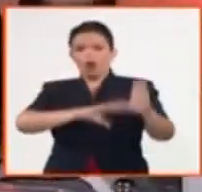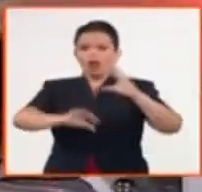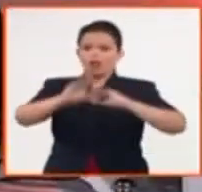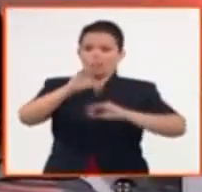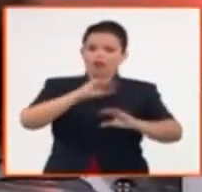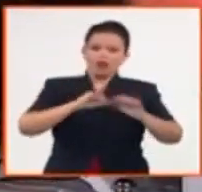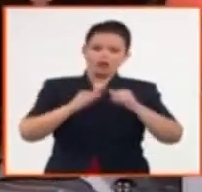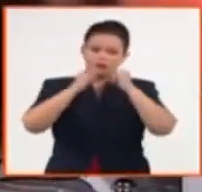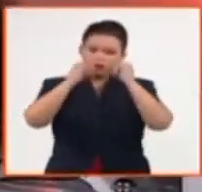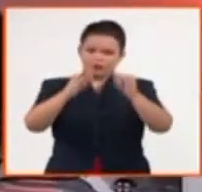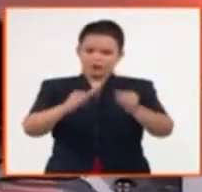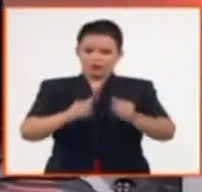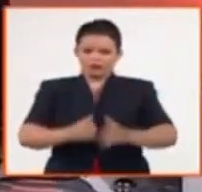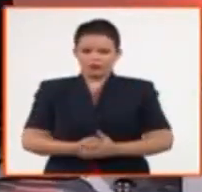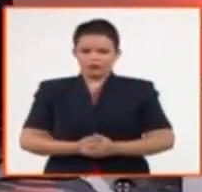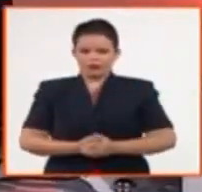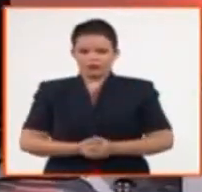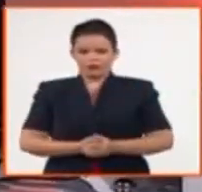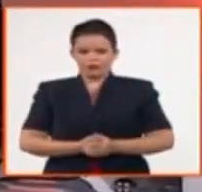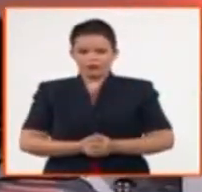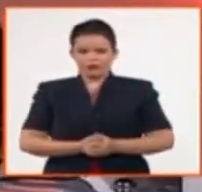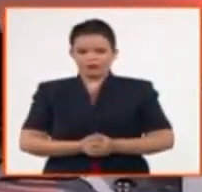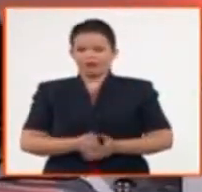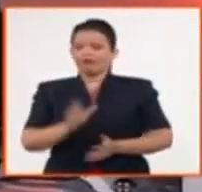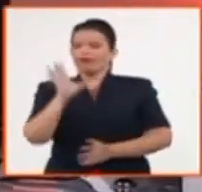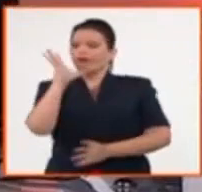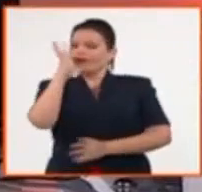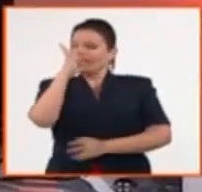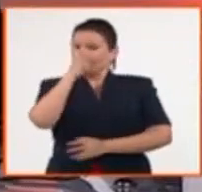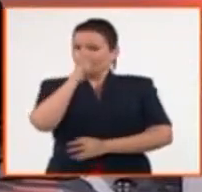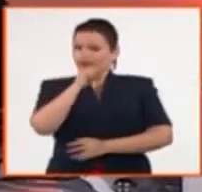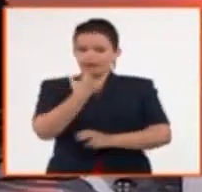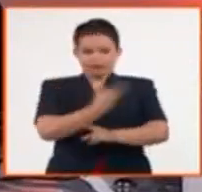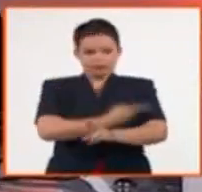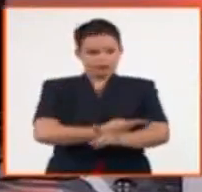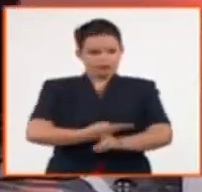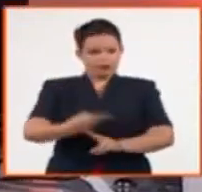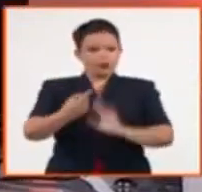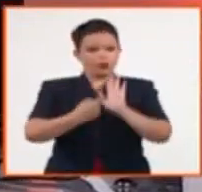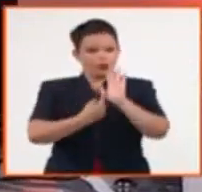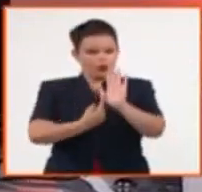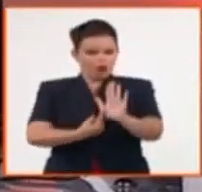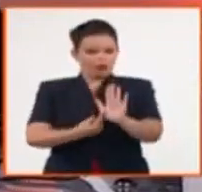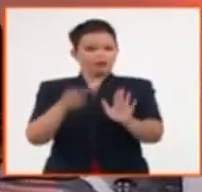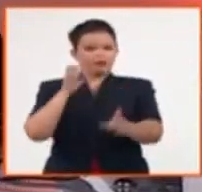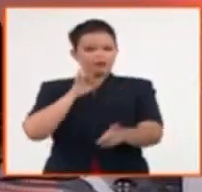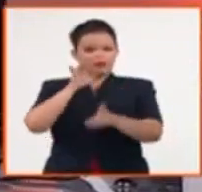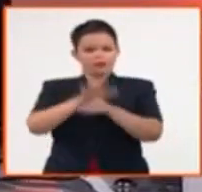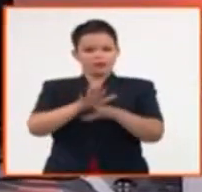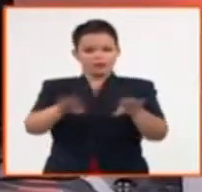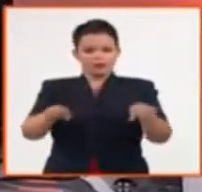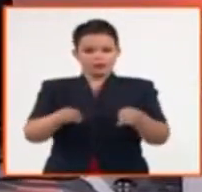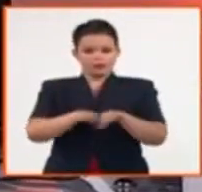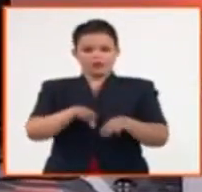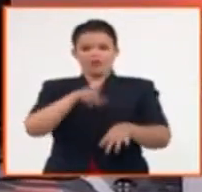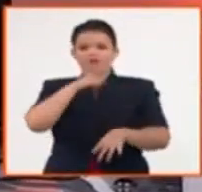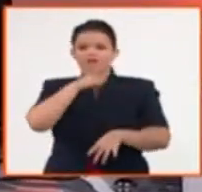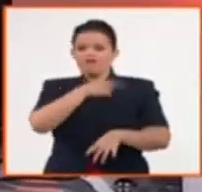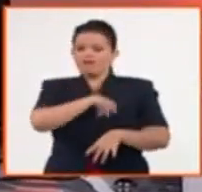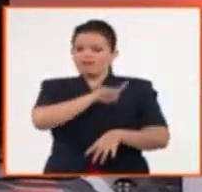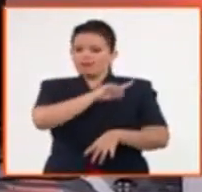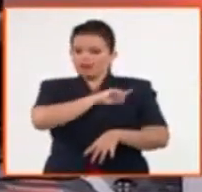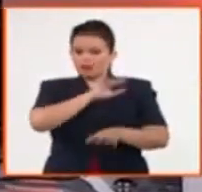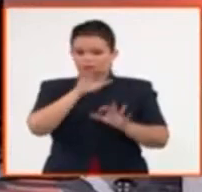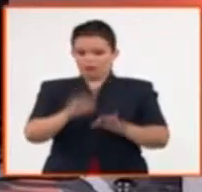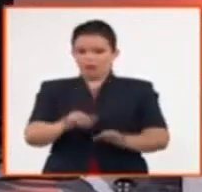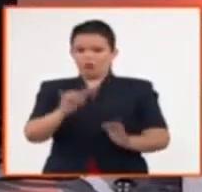Bueno, una hermosa casi crónica de Daniel con la que comenzamos. Estuvo aquí con nosotros el viernes compartiendo con Arlene la historia de su